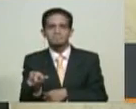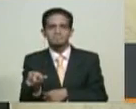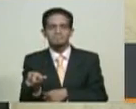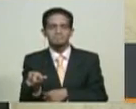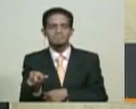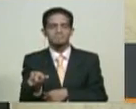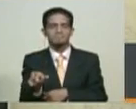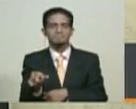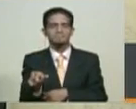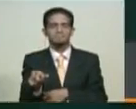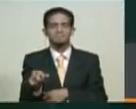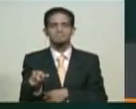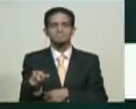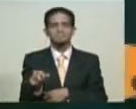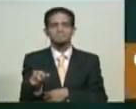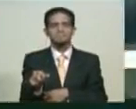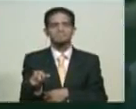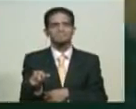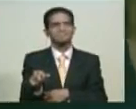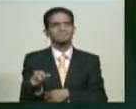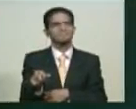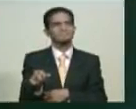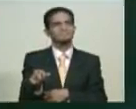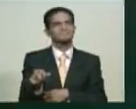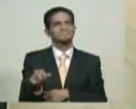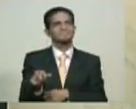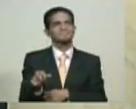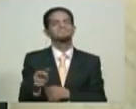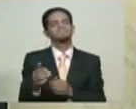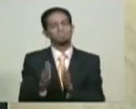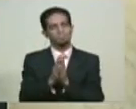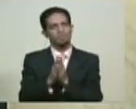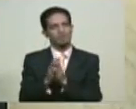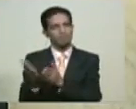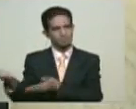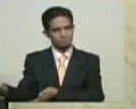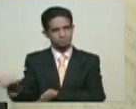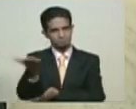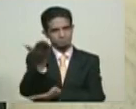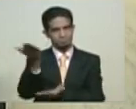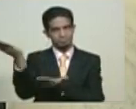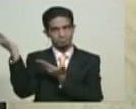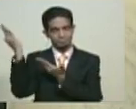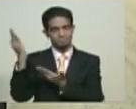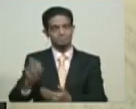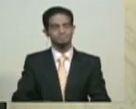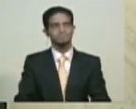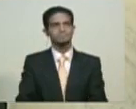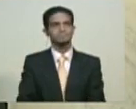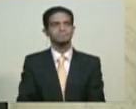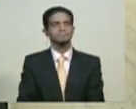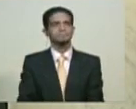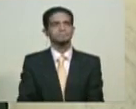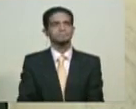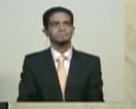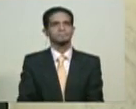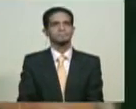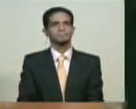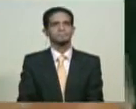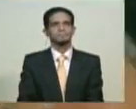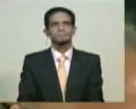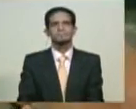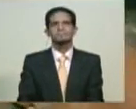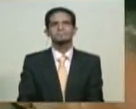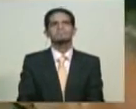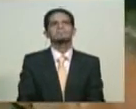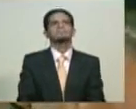vino enérgico como debe ser. Adelante, por favor, un micrófono. Así me gusta a mí. No, presidente, porque